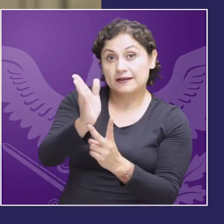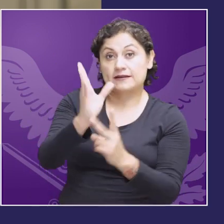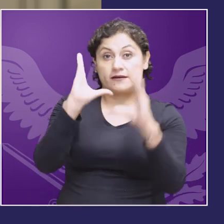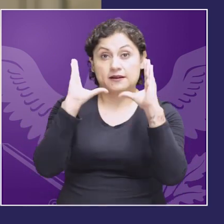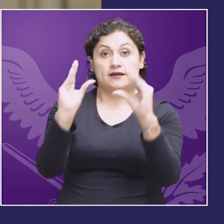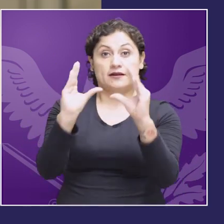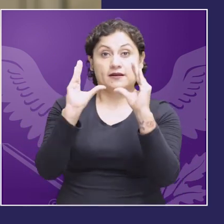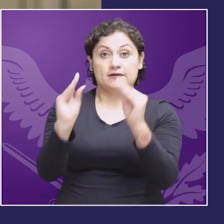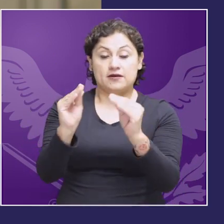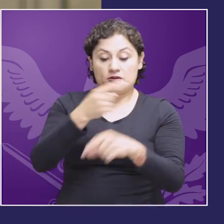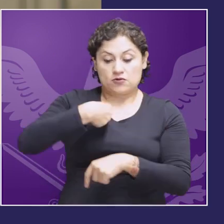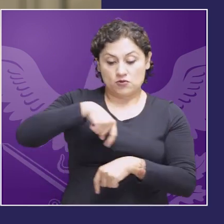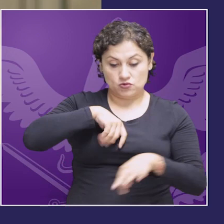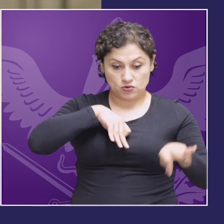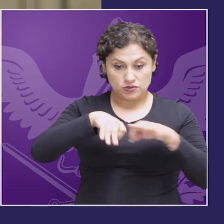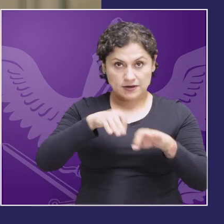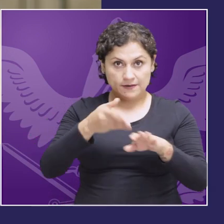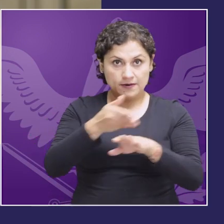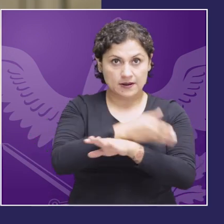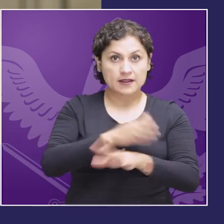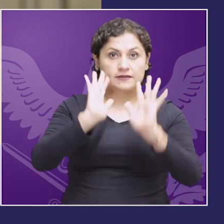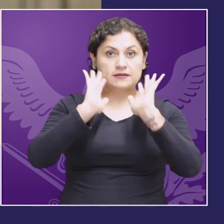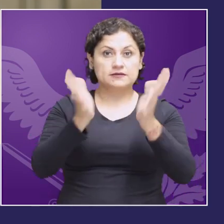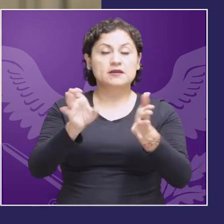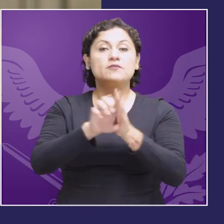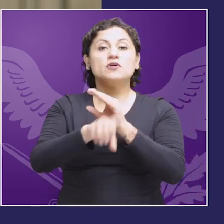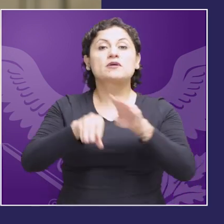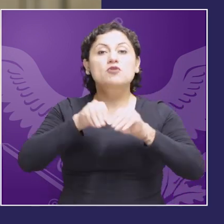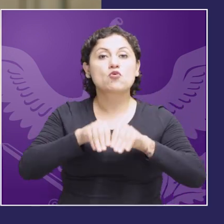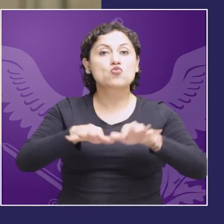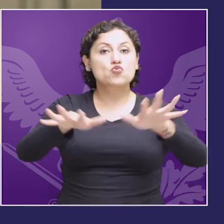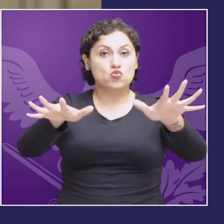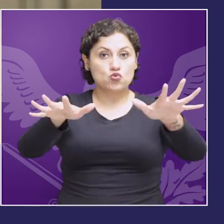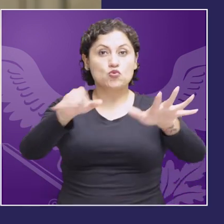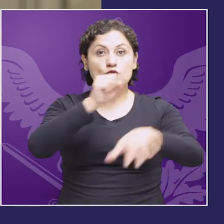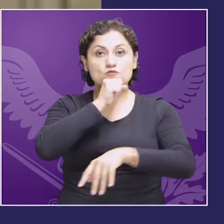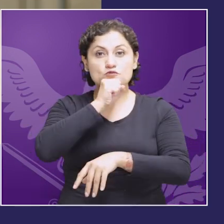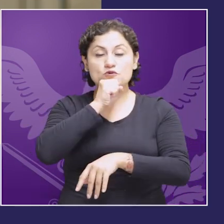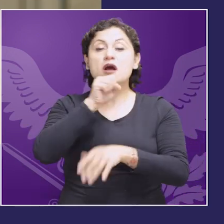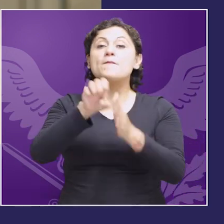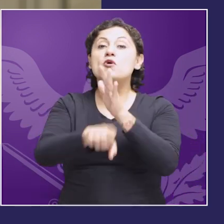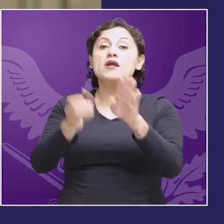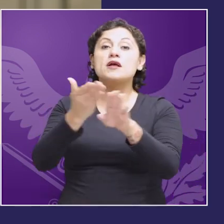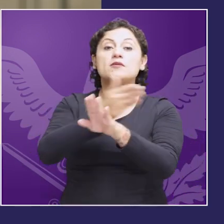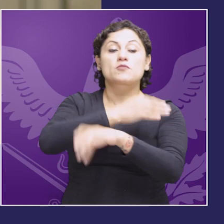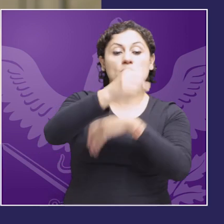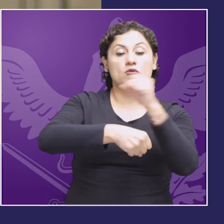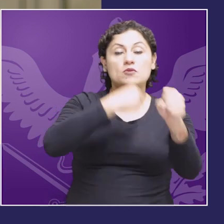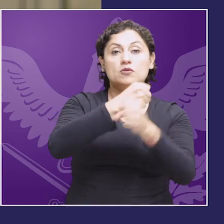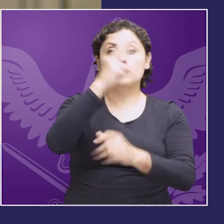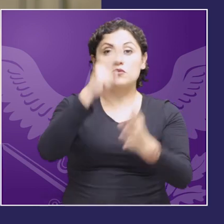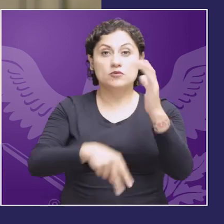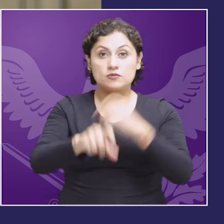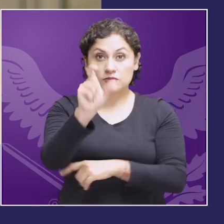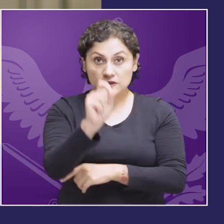La otra línea que ha trabajado la comisión es en difusión, y por ejemplo en el año